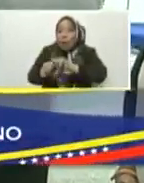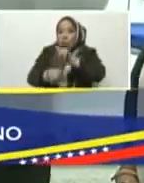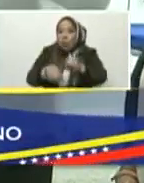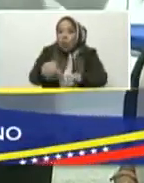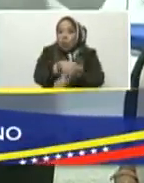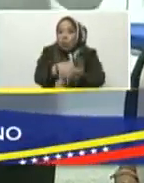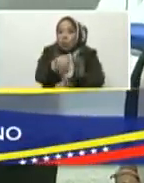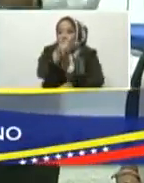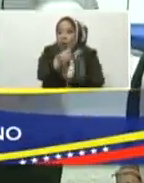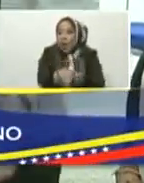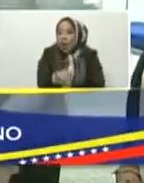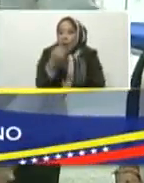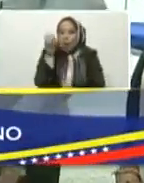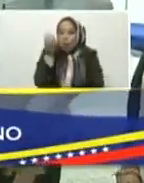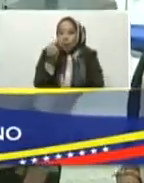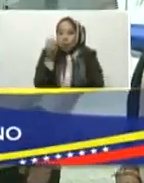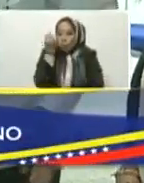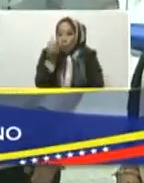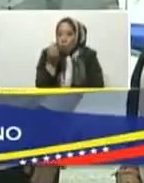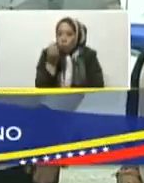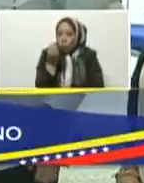hacer oficialismo.